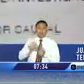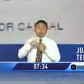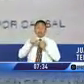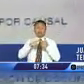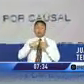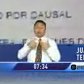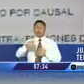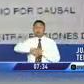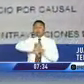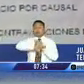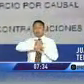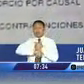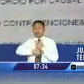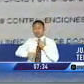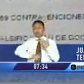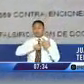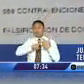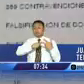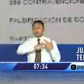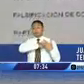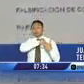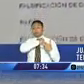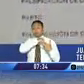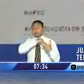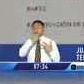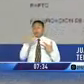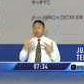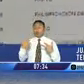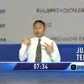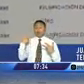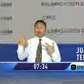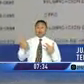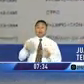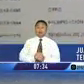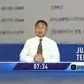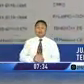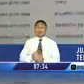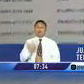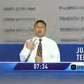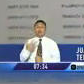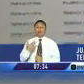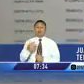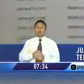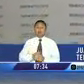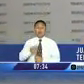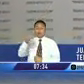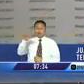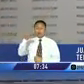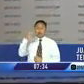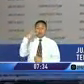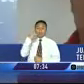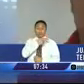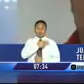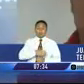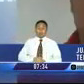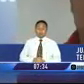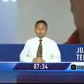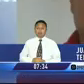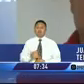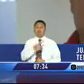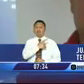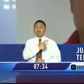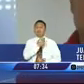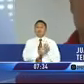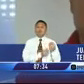robo, 1 por rapto, 4 por tenencia de armas y 3 por falsificación de documentos. ¿A qué se